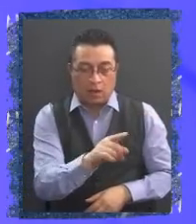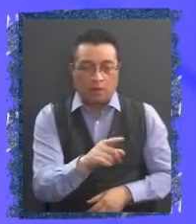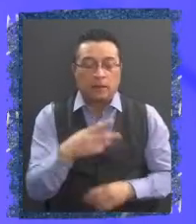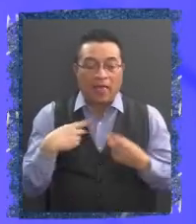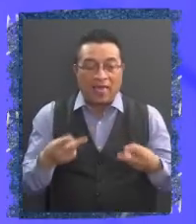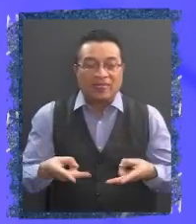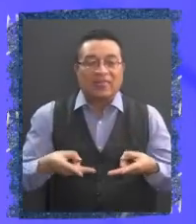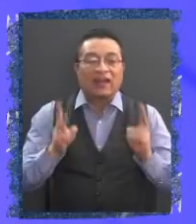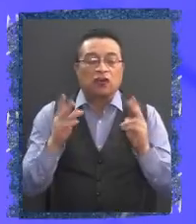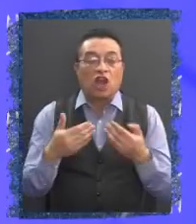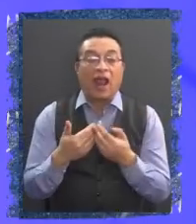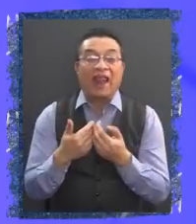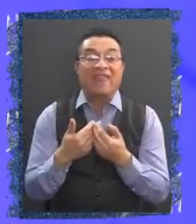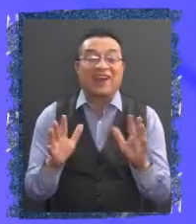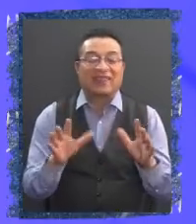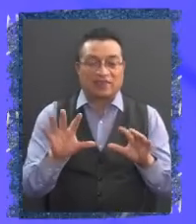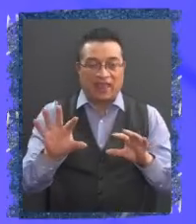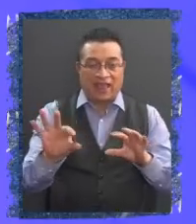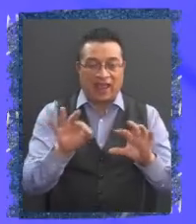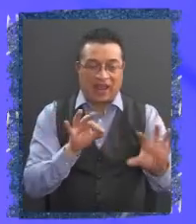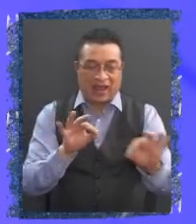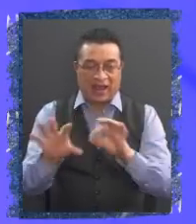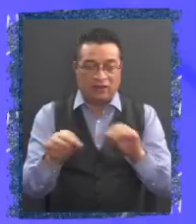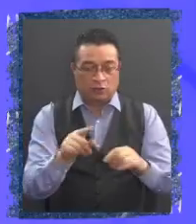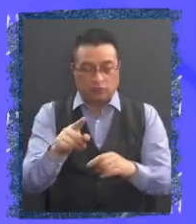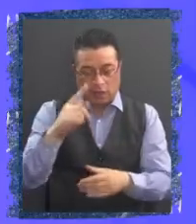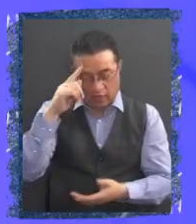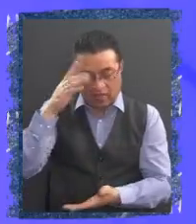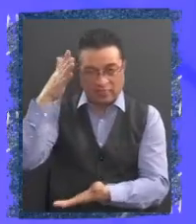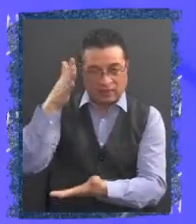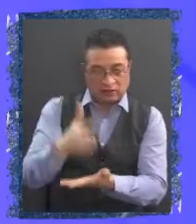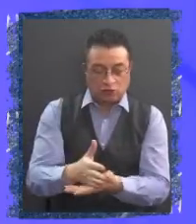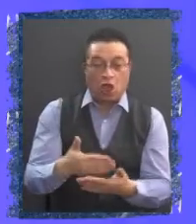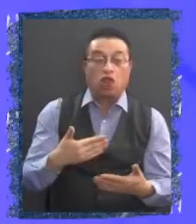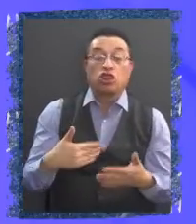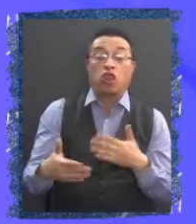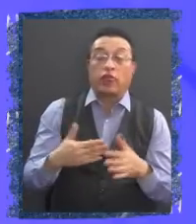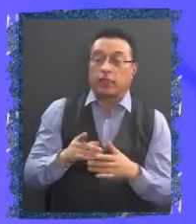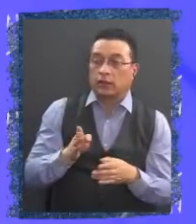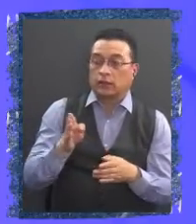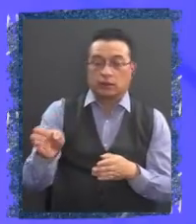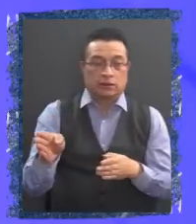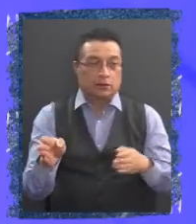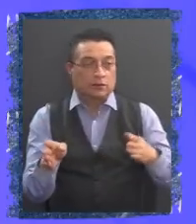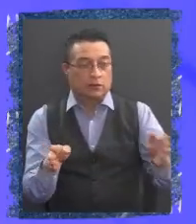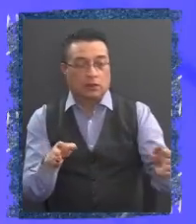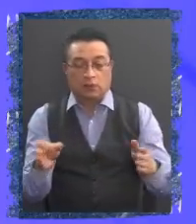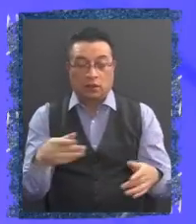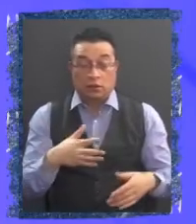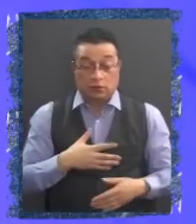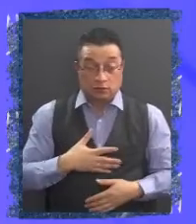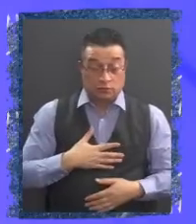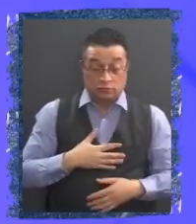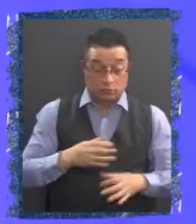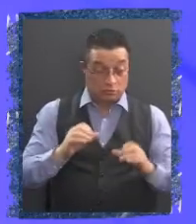una libertad de elección, de decidir dónde atendernos. Y esto corre no solamente para las personas,